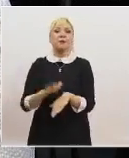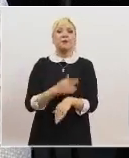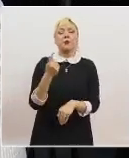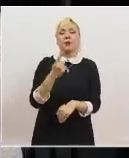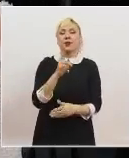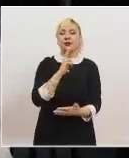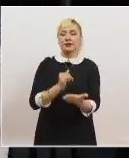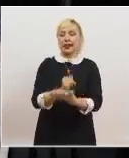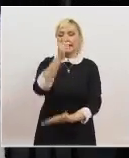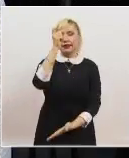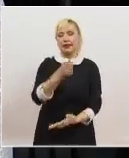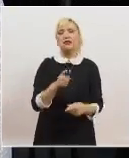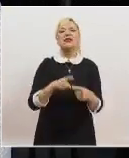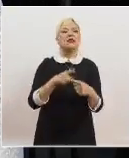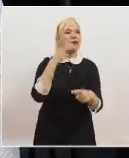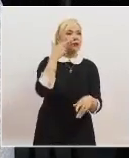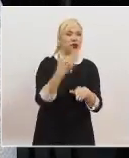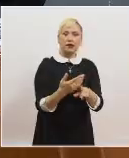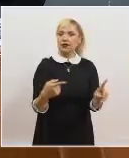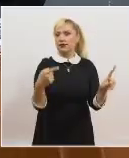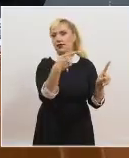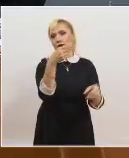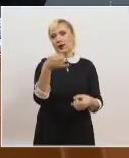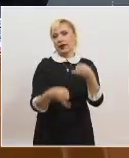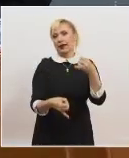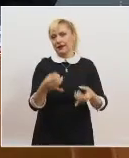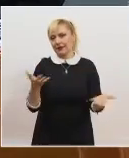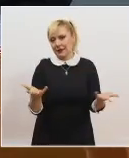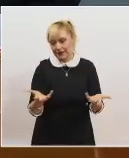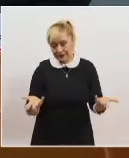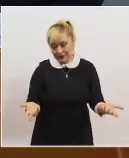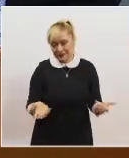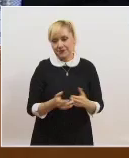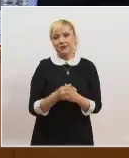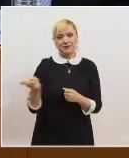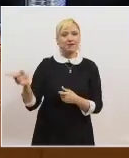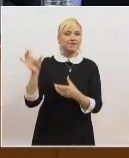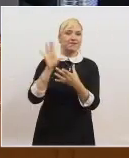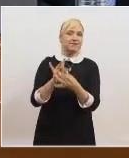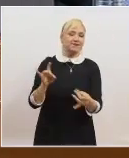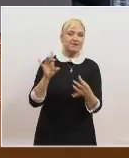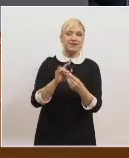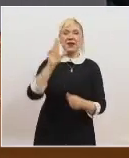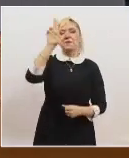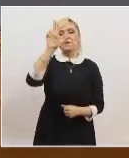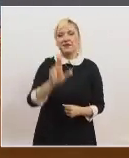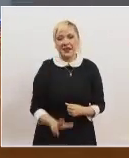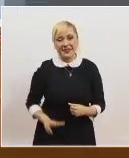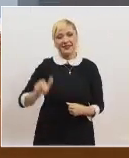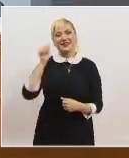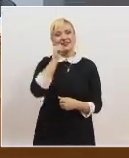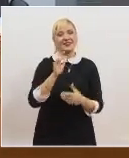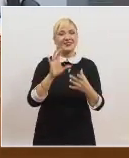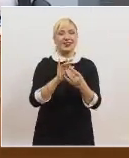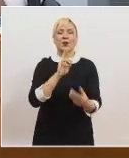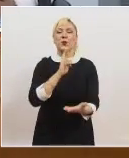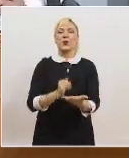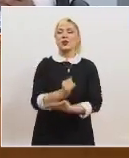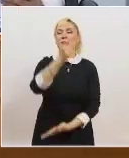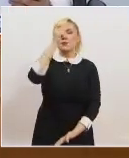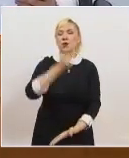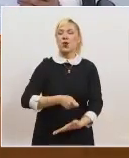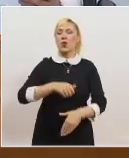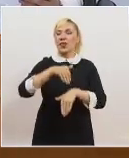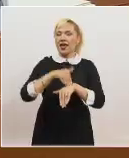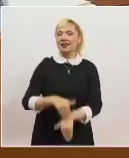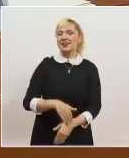la sentencia del asunto laboral. La jueza moderó la mesa Martes de Jurisprudencia Laboral, en la que también se